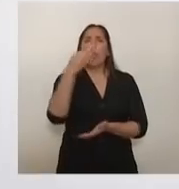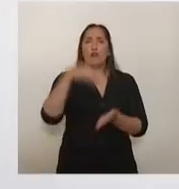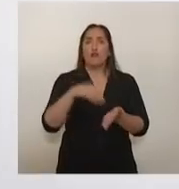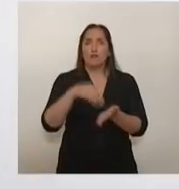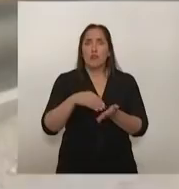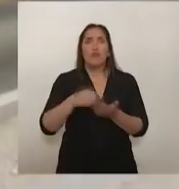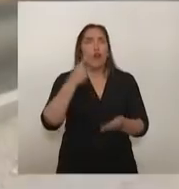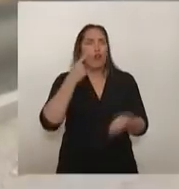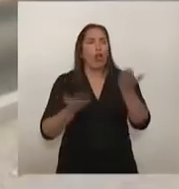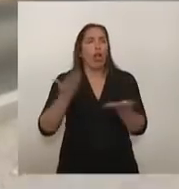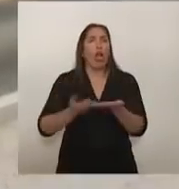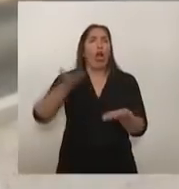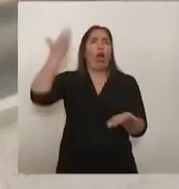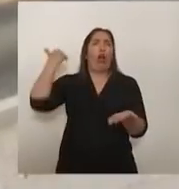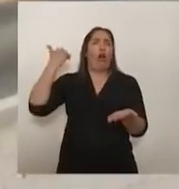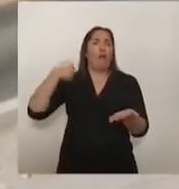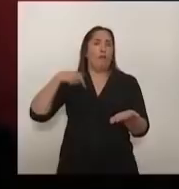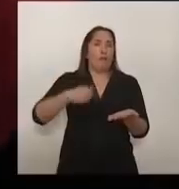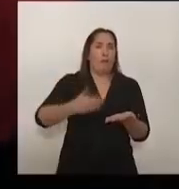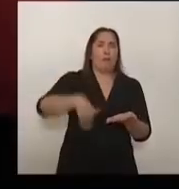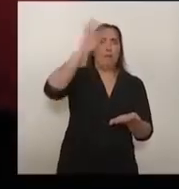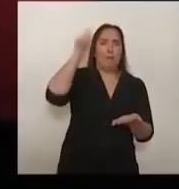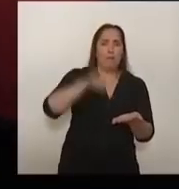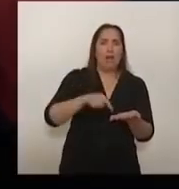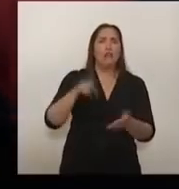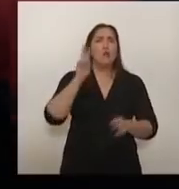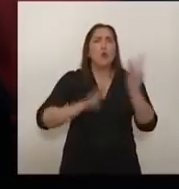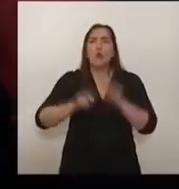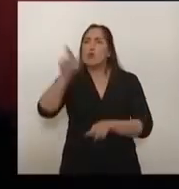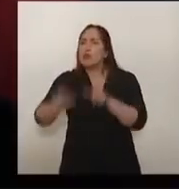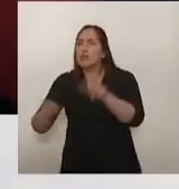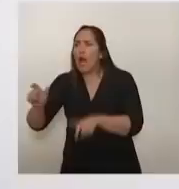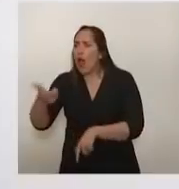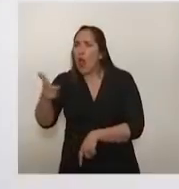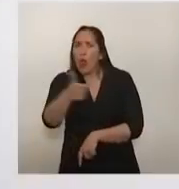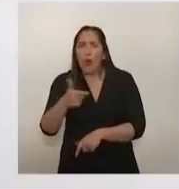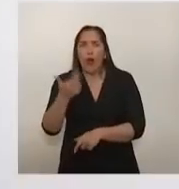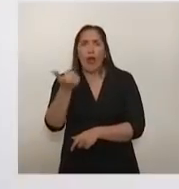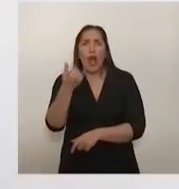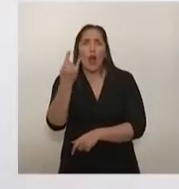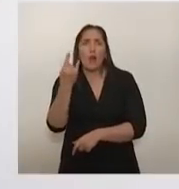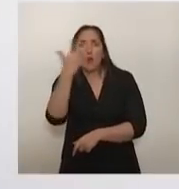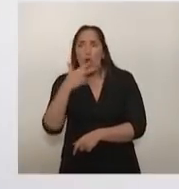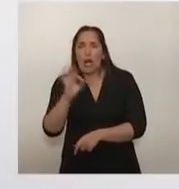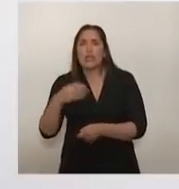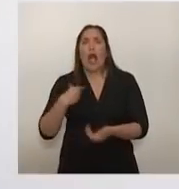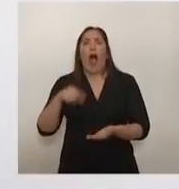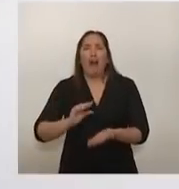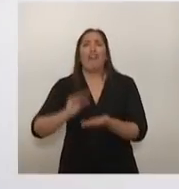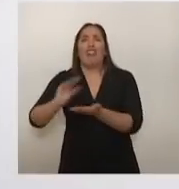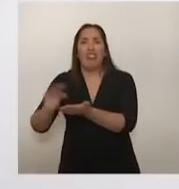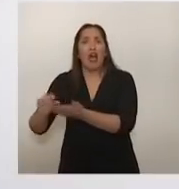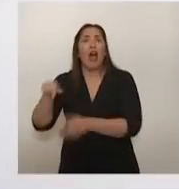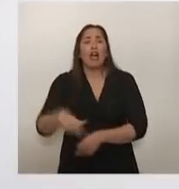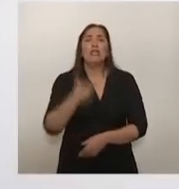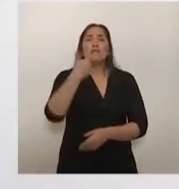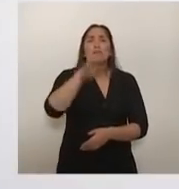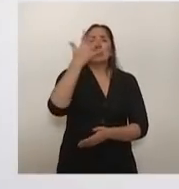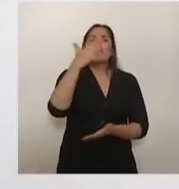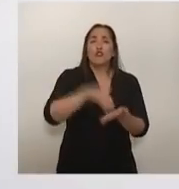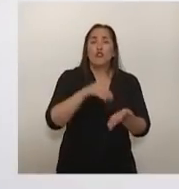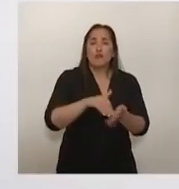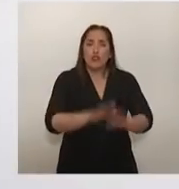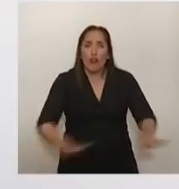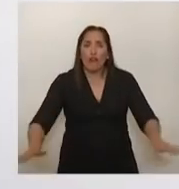hace 4 años, porque ampliamos y fuimos a buscar a los que no la recibían. Y hay casi 5 millones de niños cubiertos por